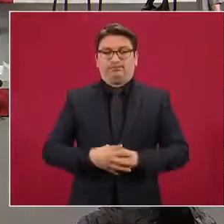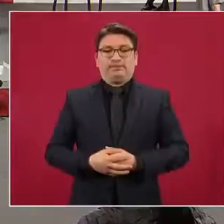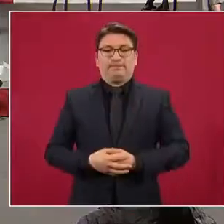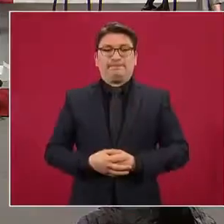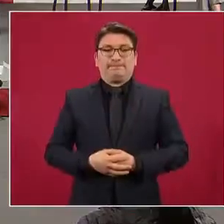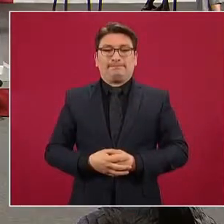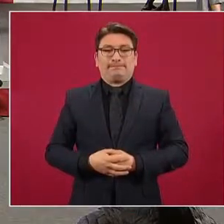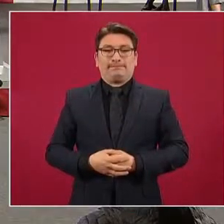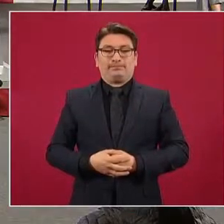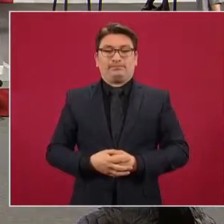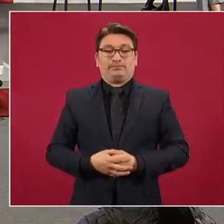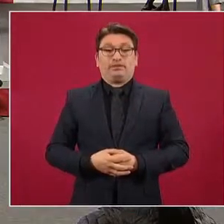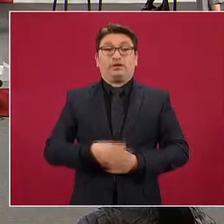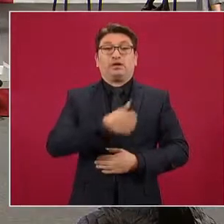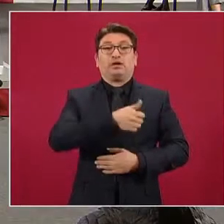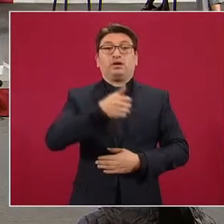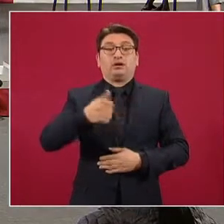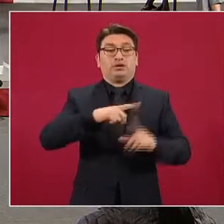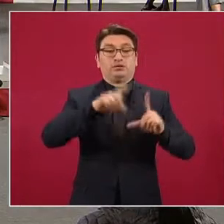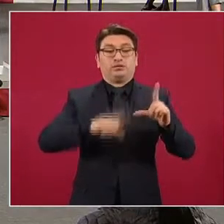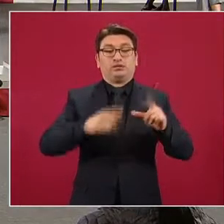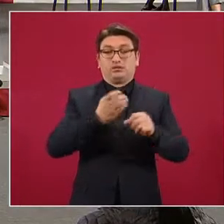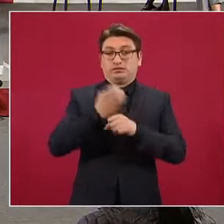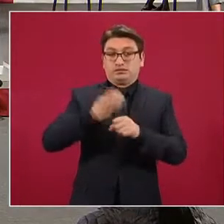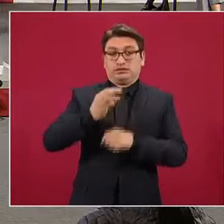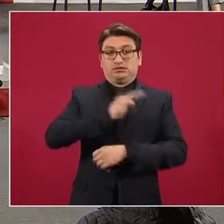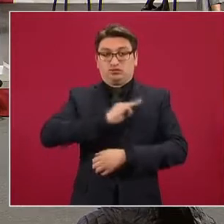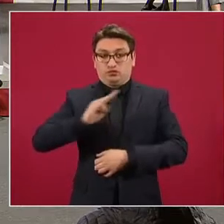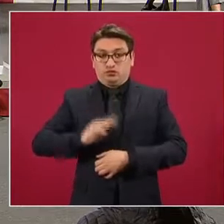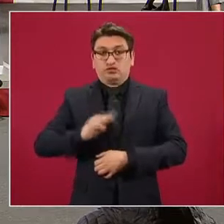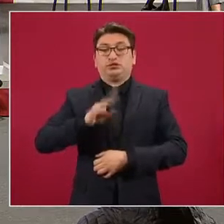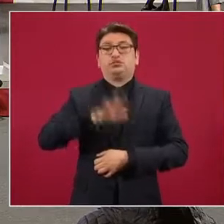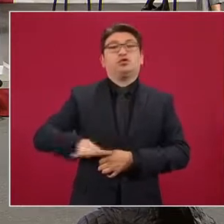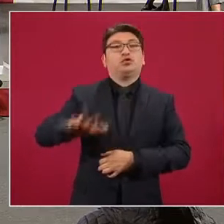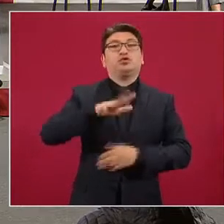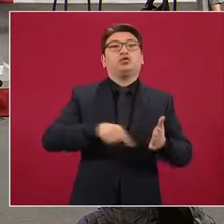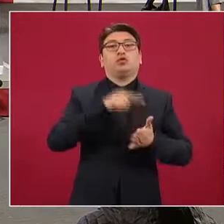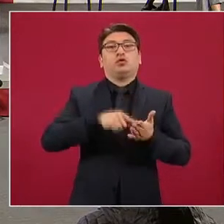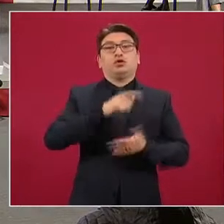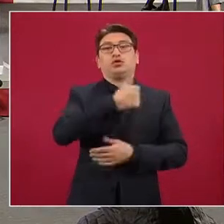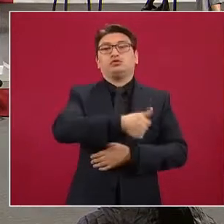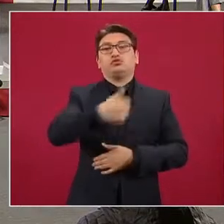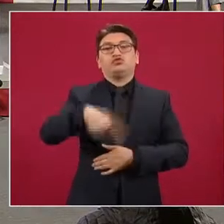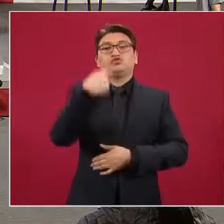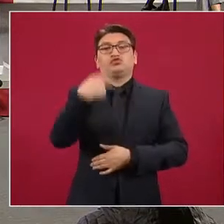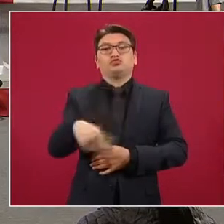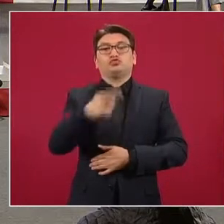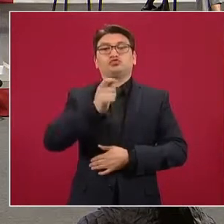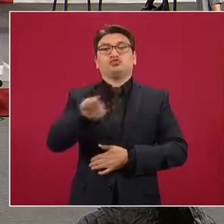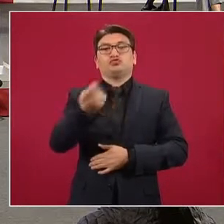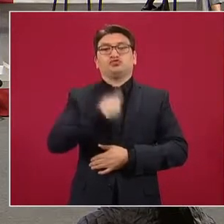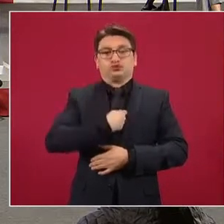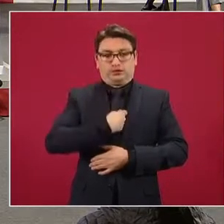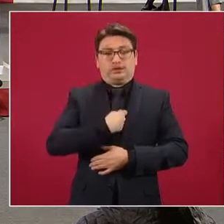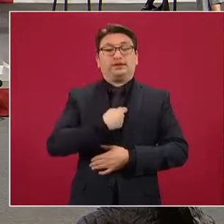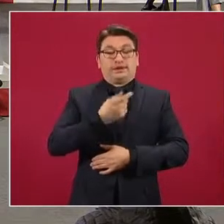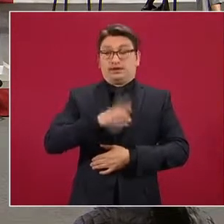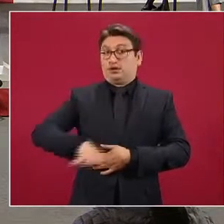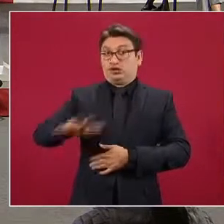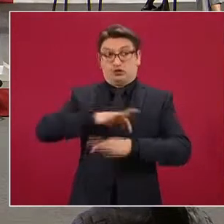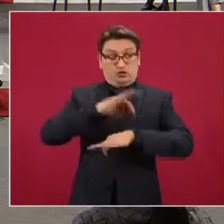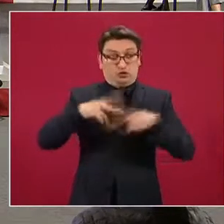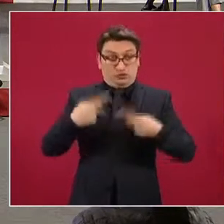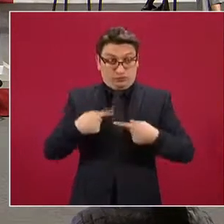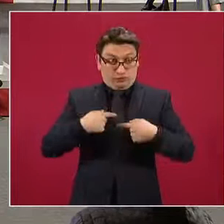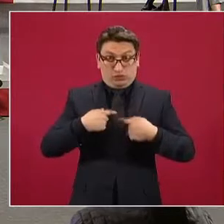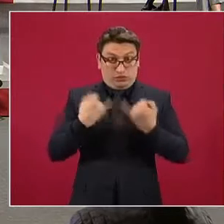Y dice: cada estado, cada municipio y cada barrio tienen una identidad propia. No todas las personas son como tú,